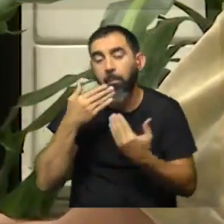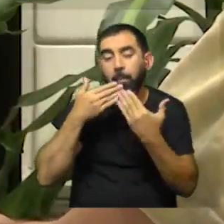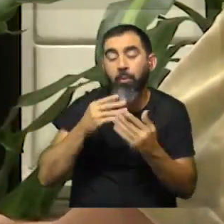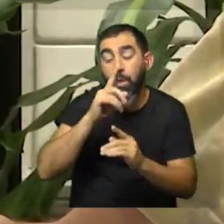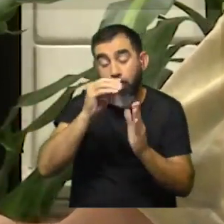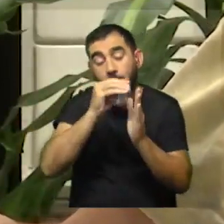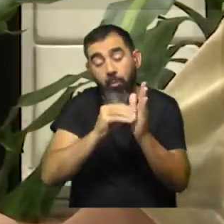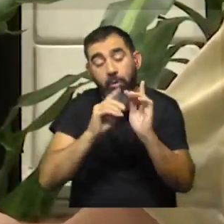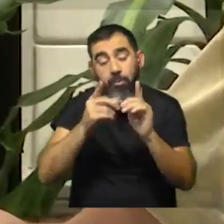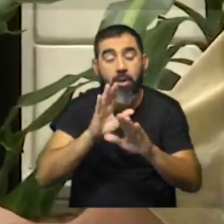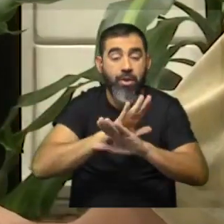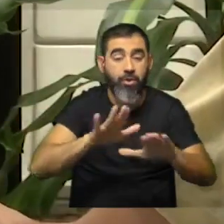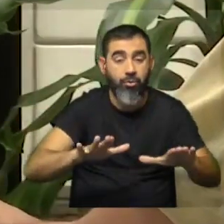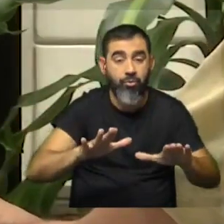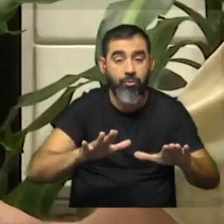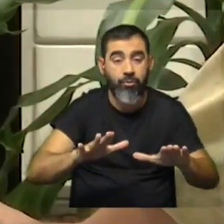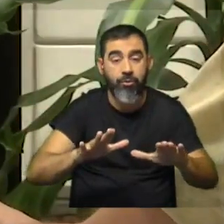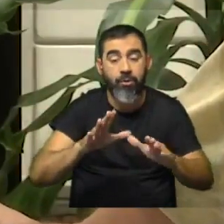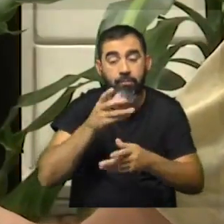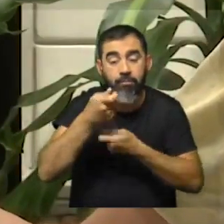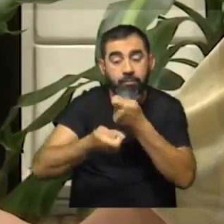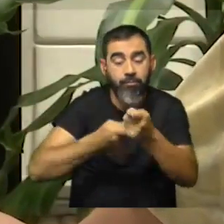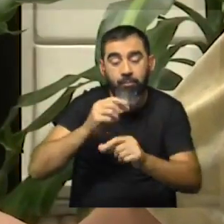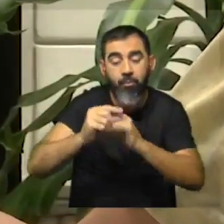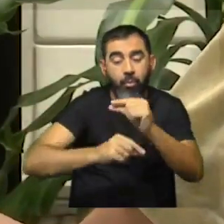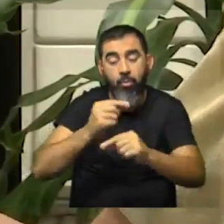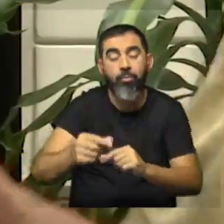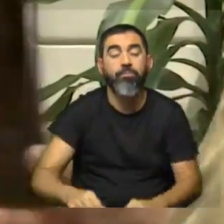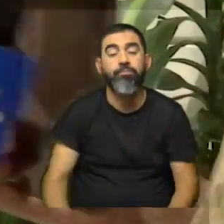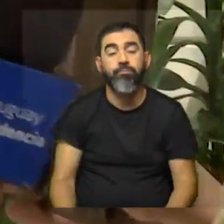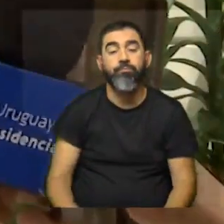inscribir niños que de algún modo van a ingresar a esa matrícula previa.